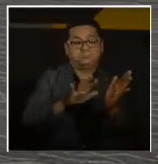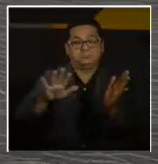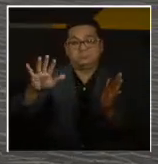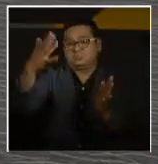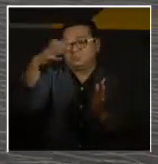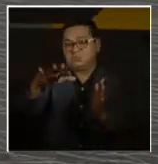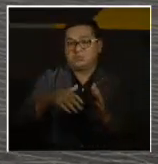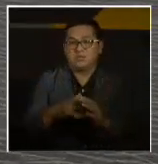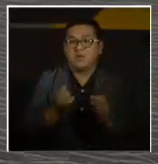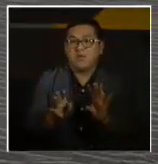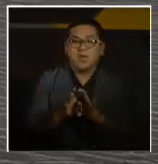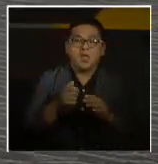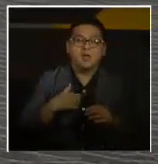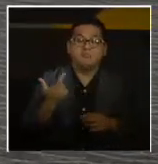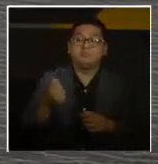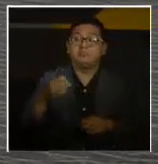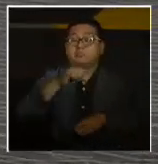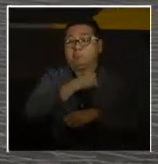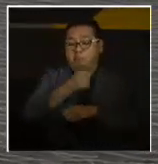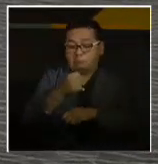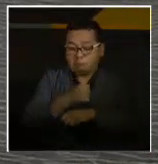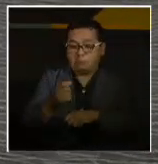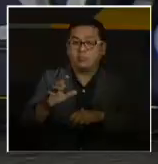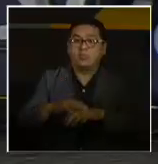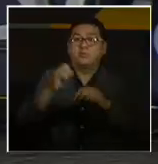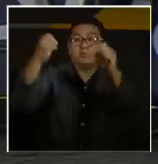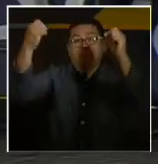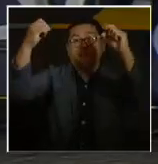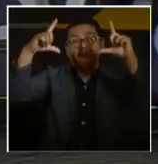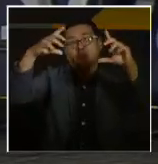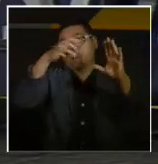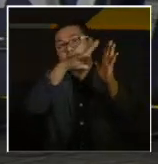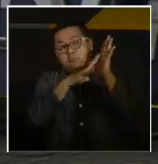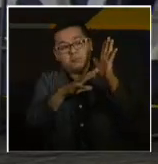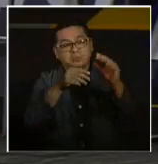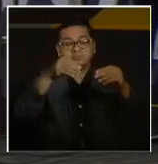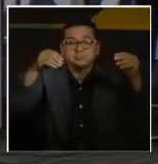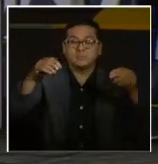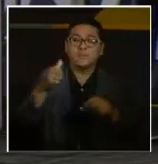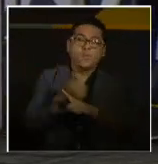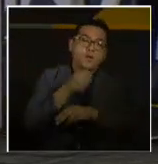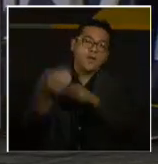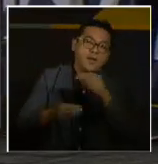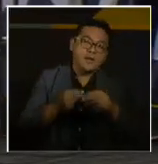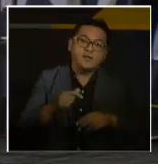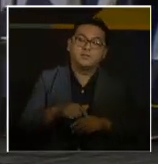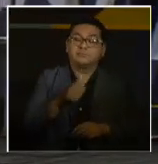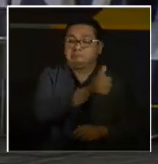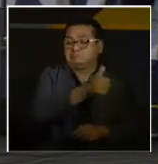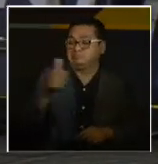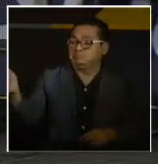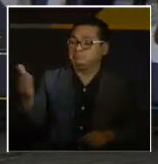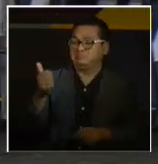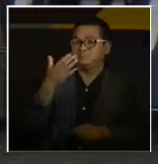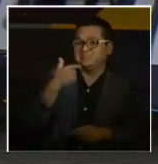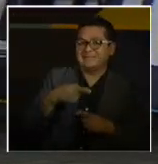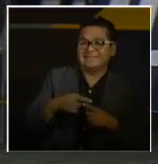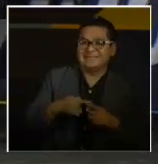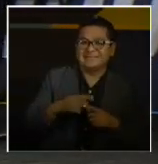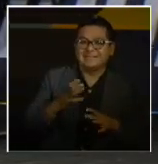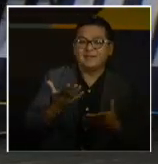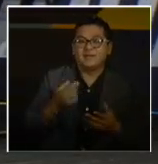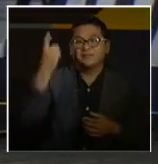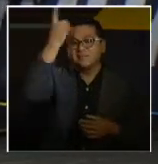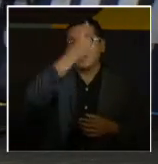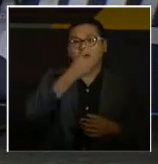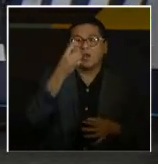de imagenología, ultrasonido, rayos X. ¿Qué es lo que sucede muchas veces? El problema está en los traslados. No hay quien dé los